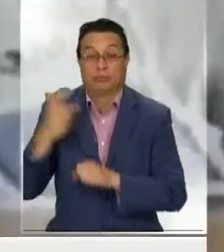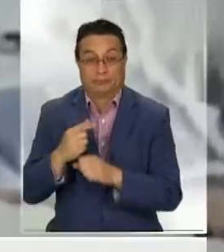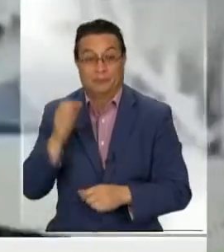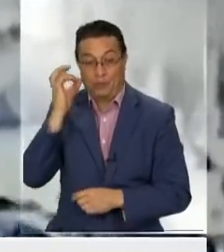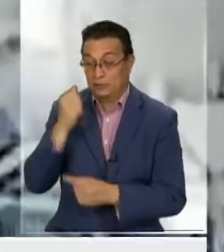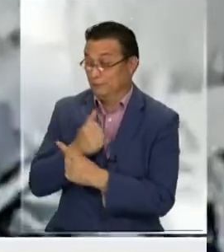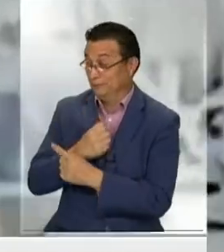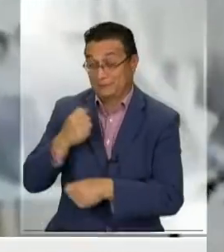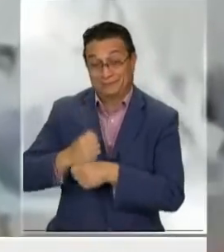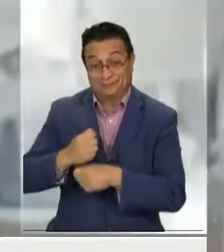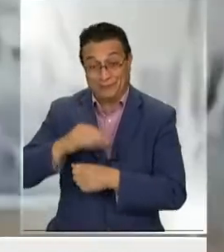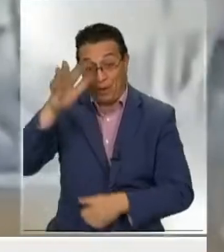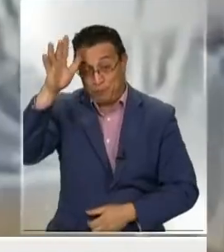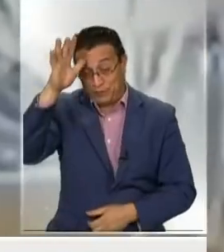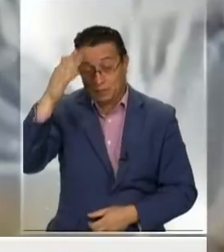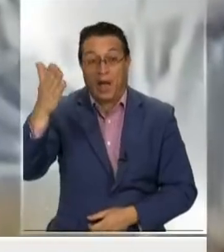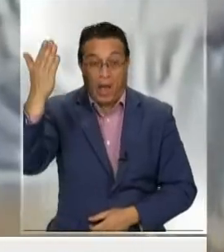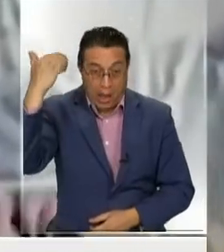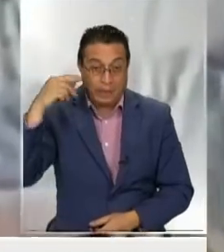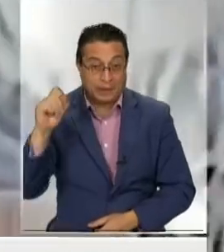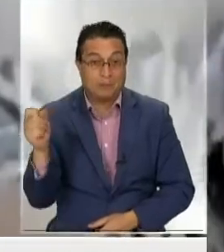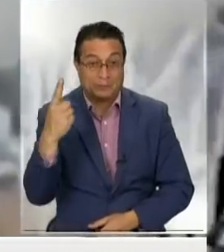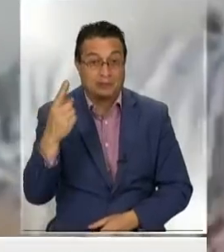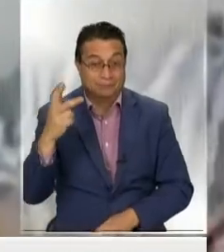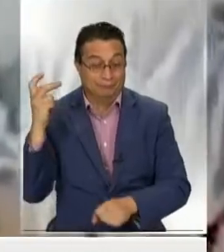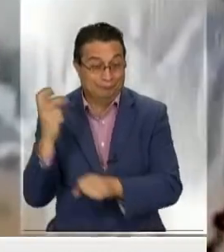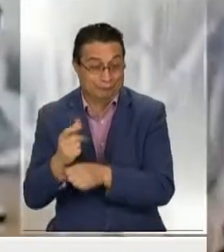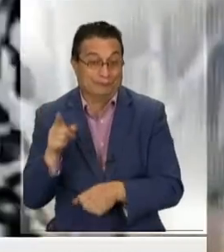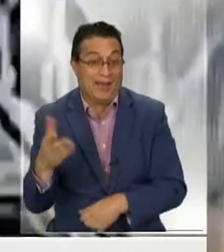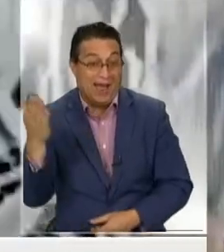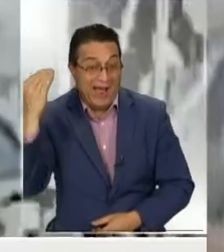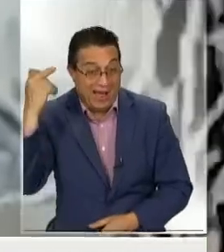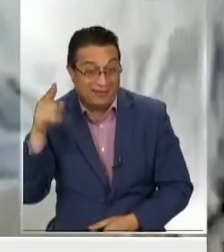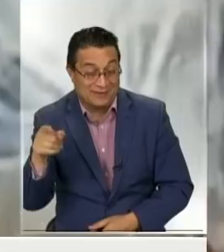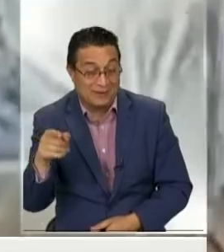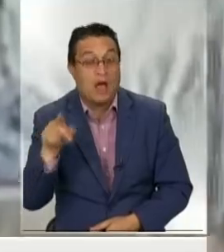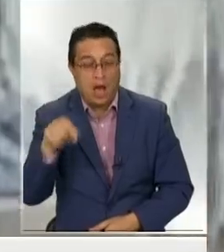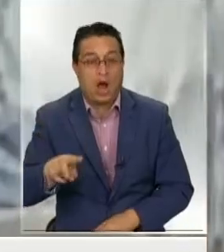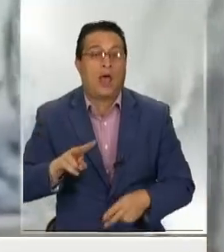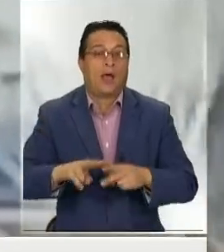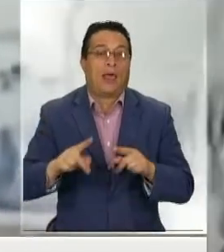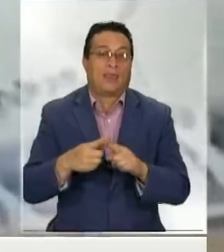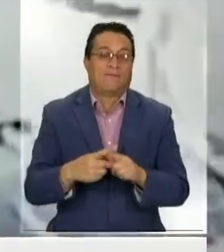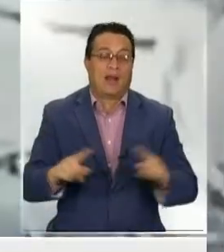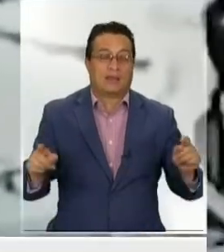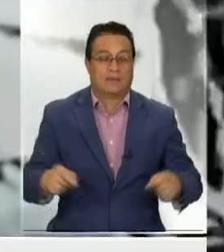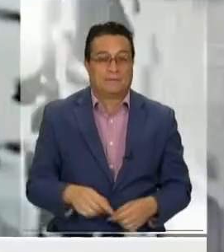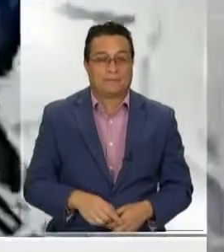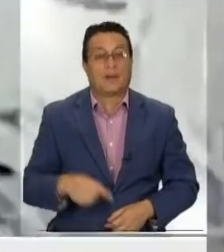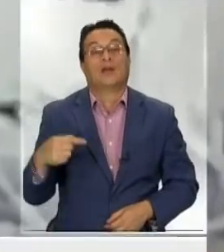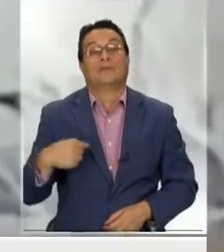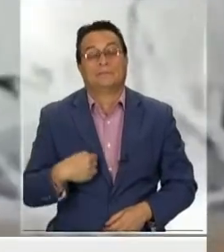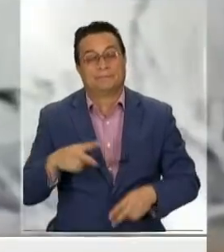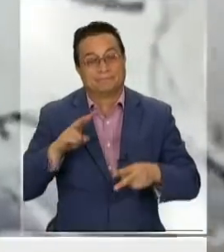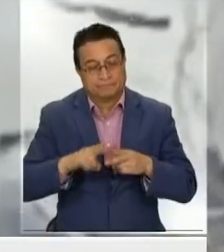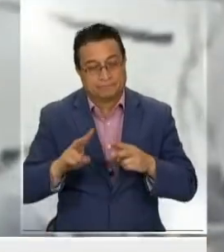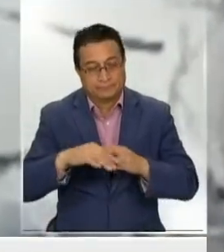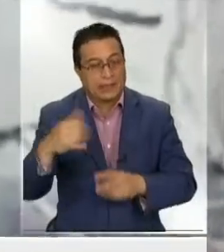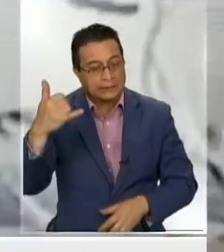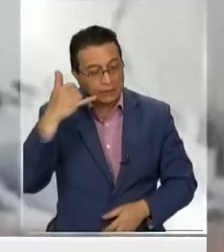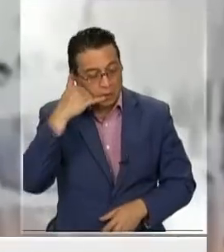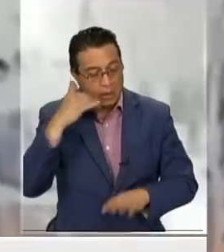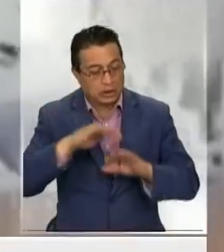trabajadora de Puente Alto fue una de las víctimas en el primer retiro, por eso ahora hará las cosas de otra forma. Voy a hacer todo por el